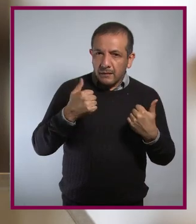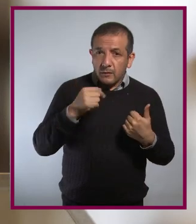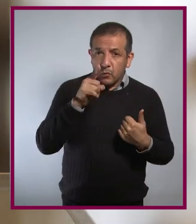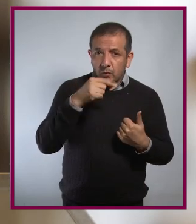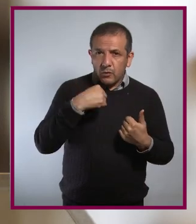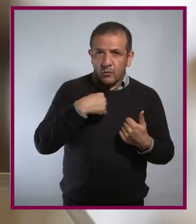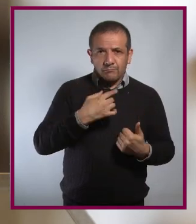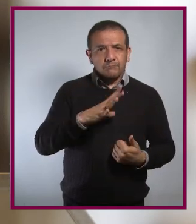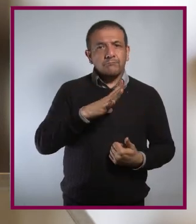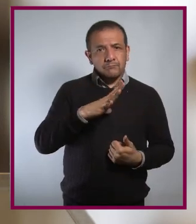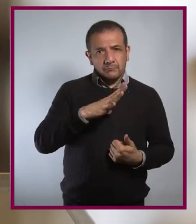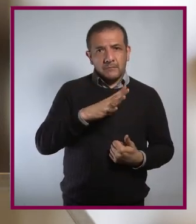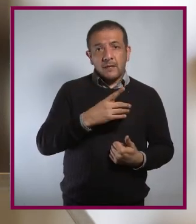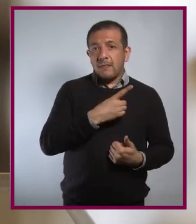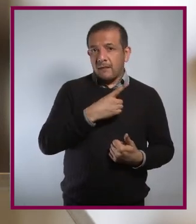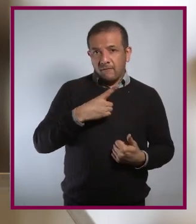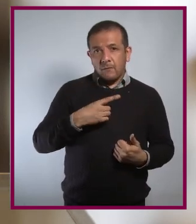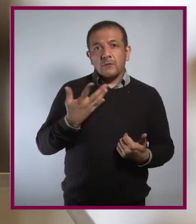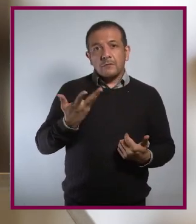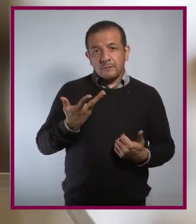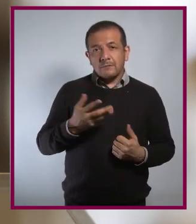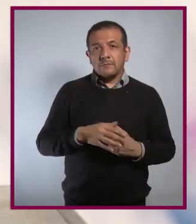parte vital de nosotros.